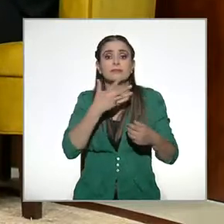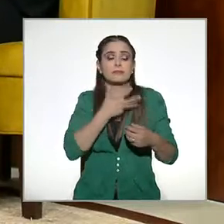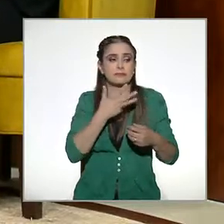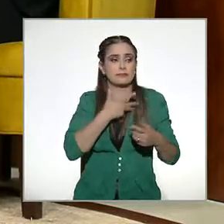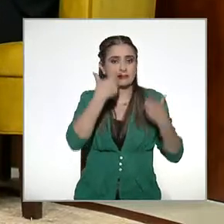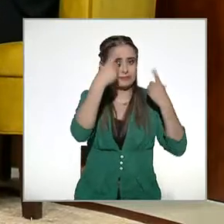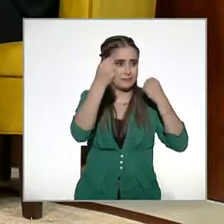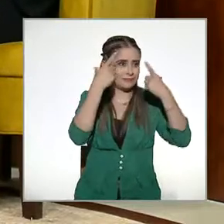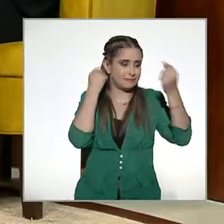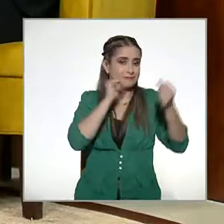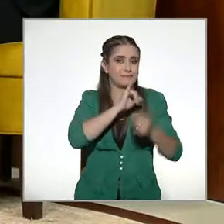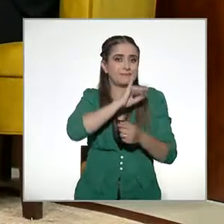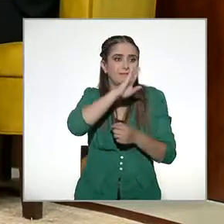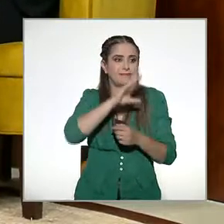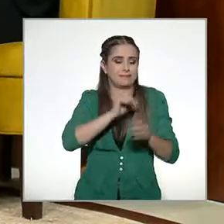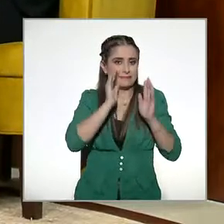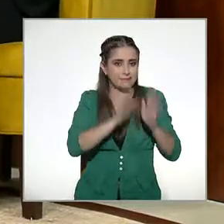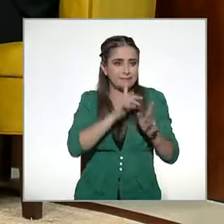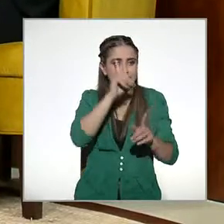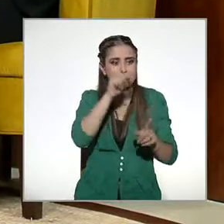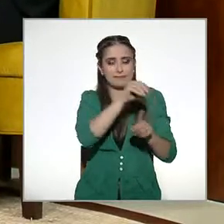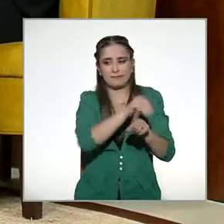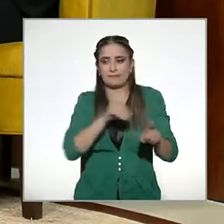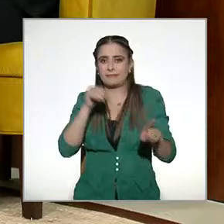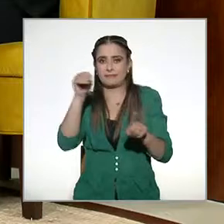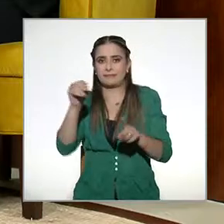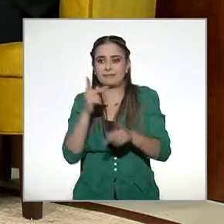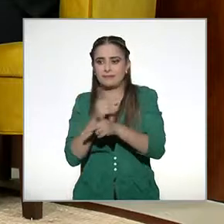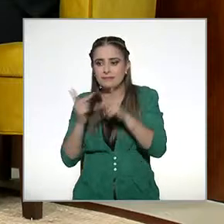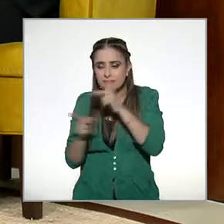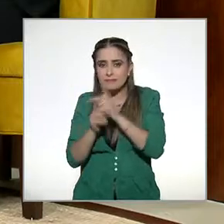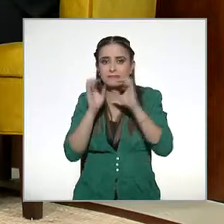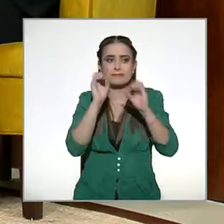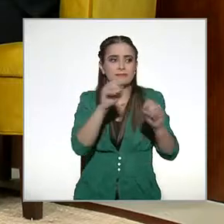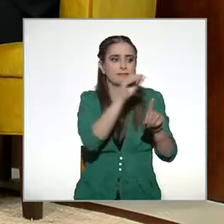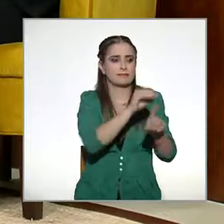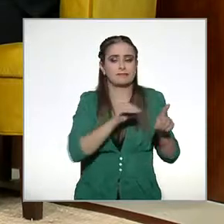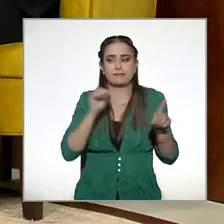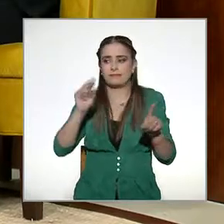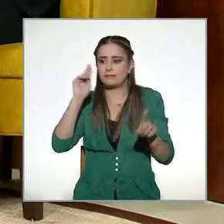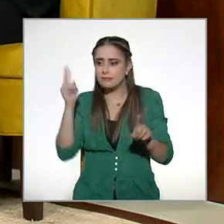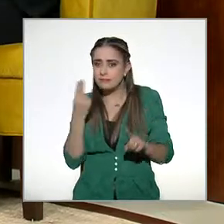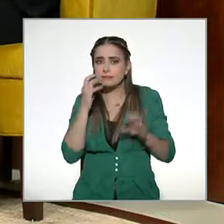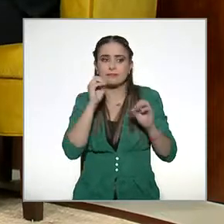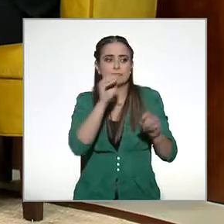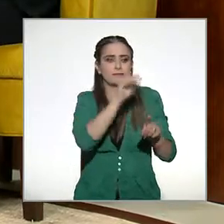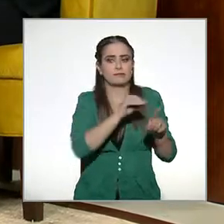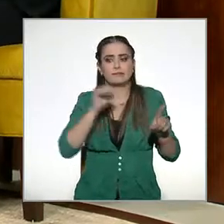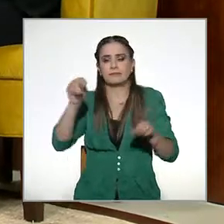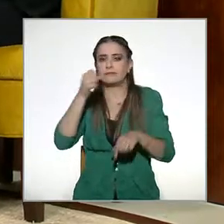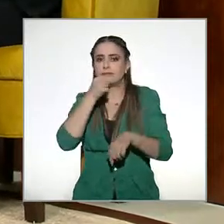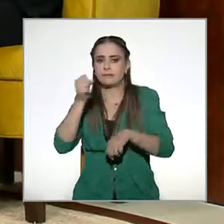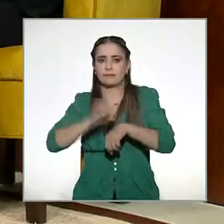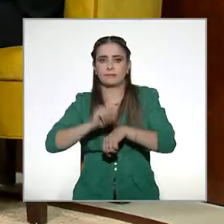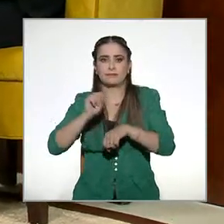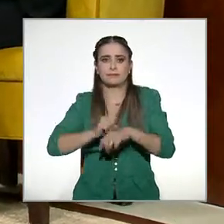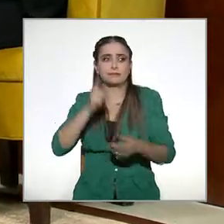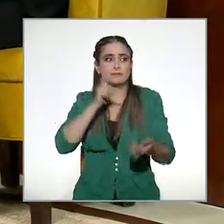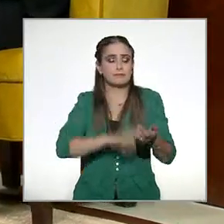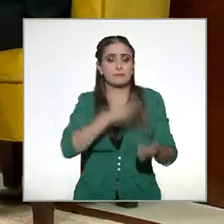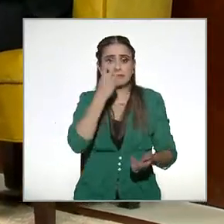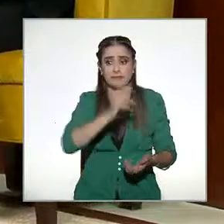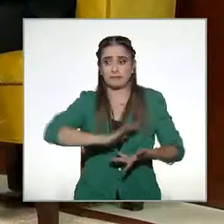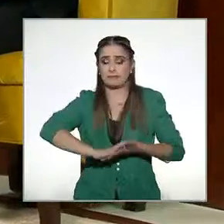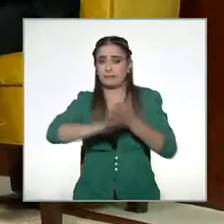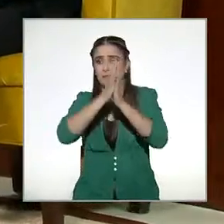de repente supe de algunos que les tocó entrar a la preparatoria o entrar a la universidad y que difícil hacer un cambio tan